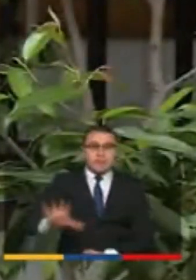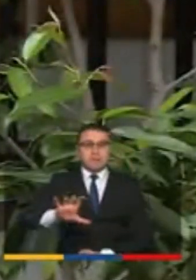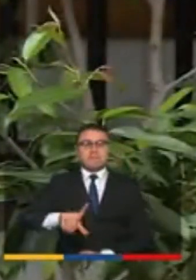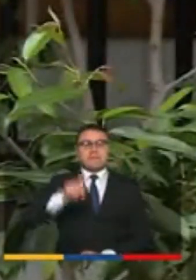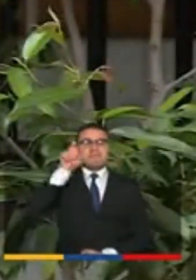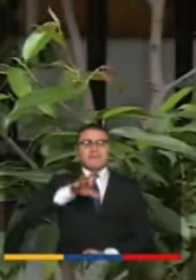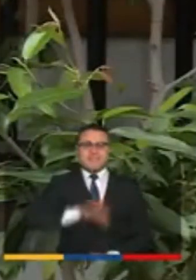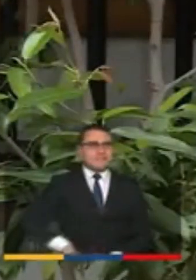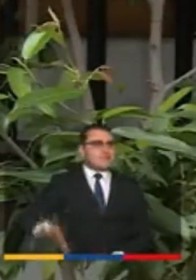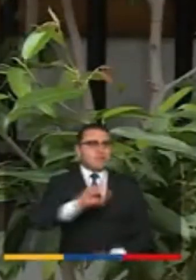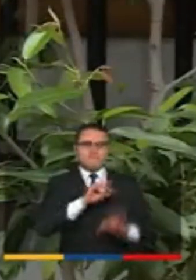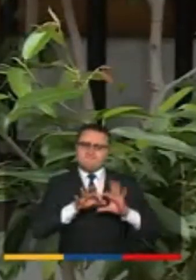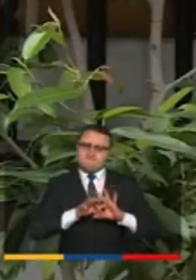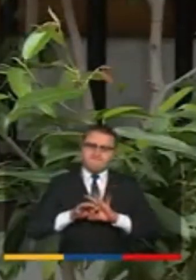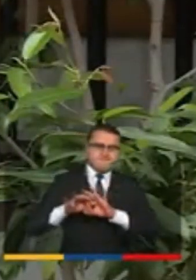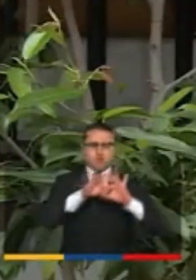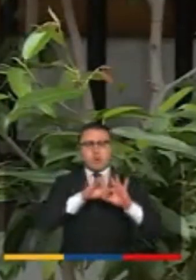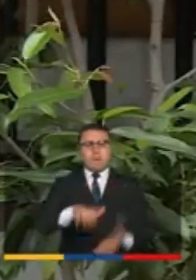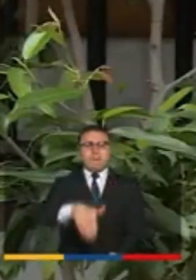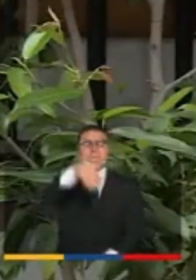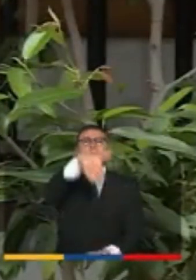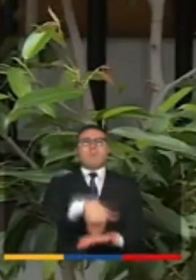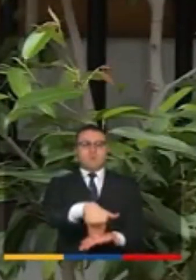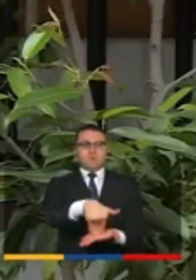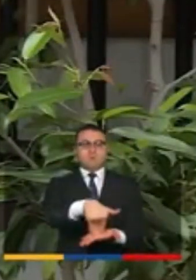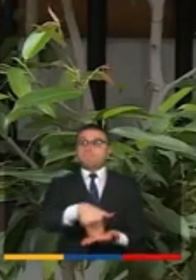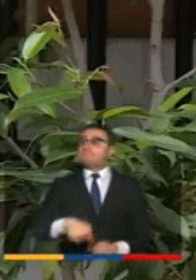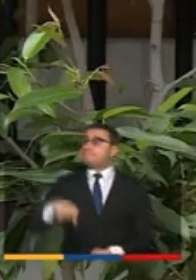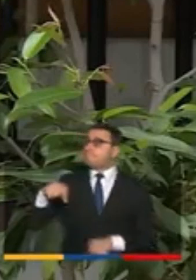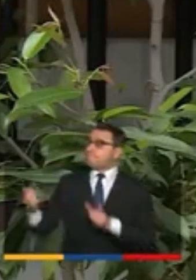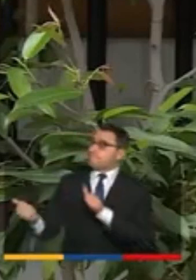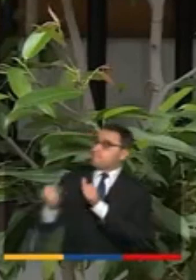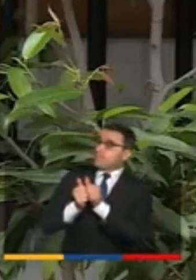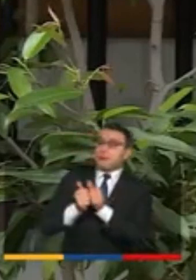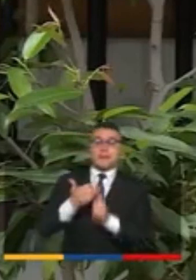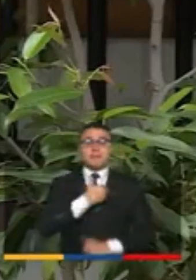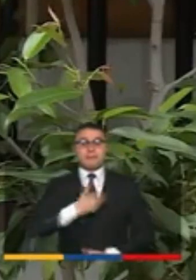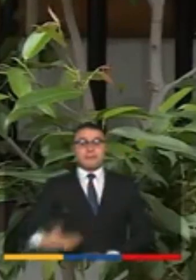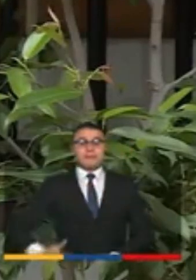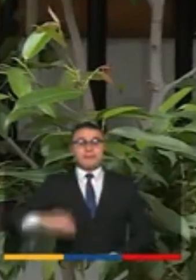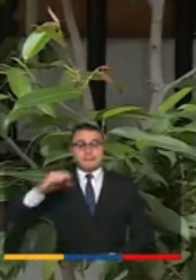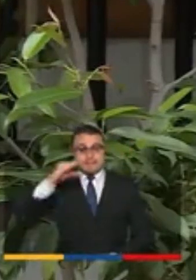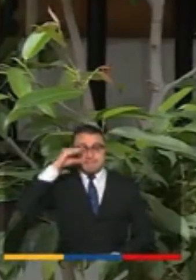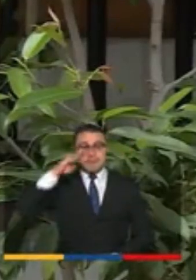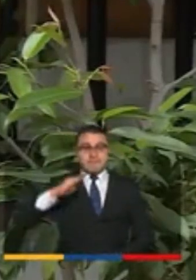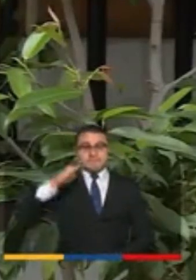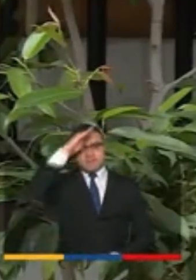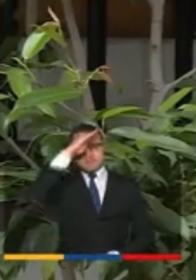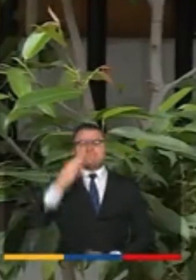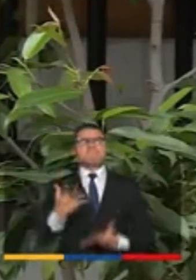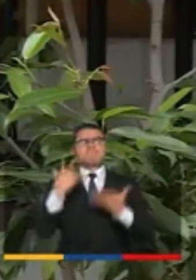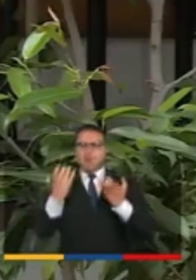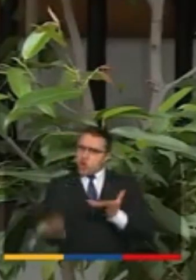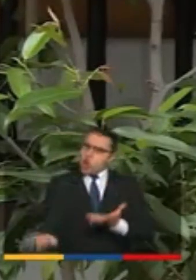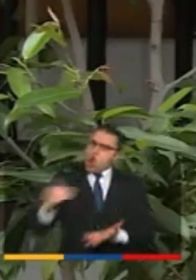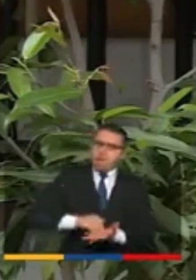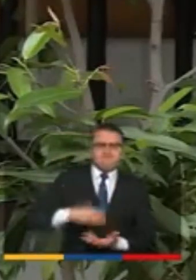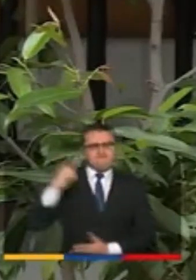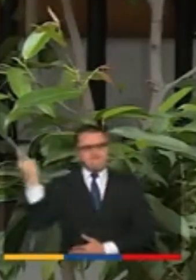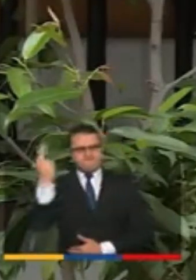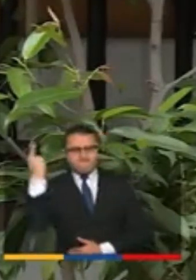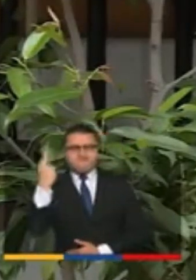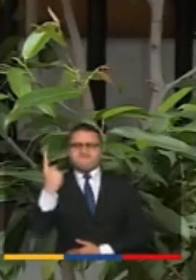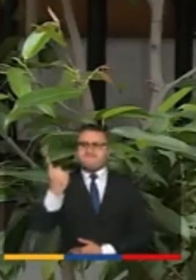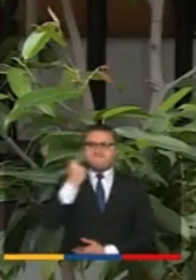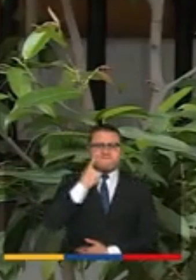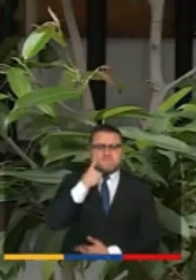al respecto. Desde acá, con el presidente Petro a mi lado, quiero reiterar nuestro tajante rechazo a cualquier